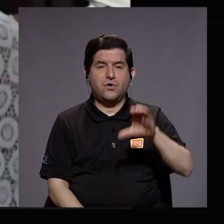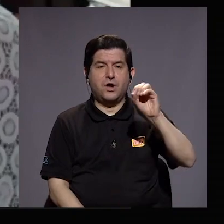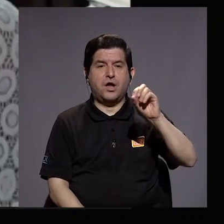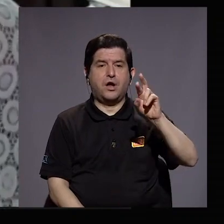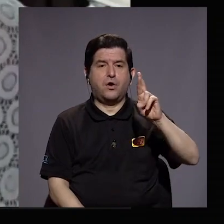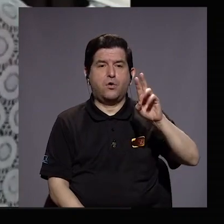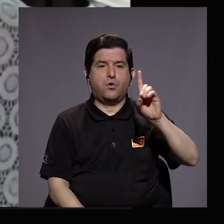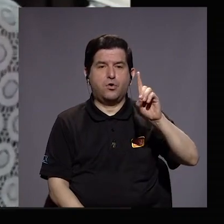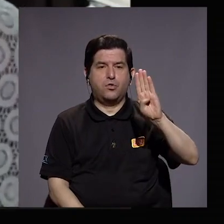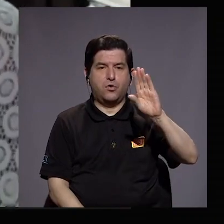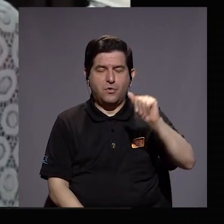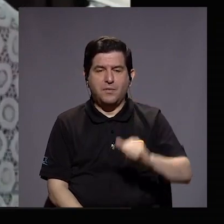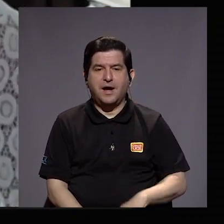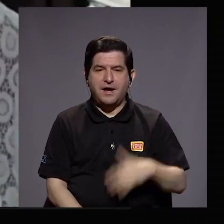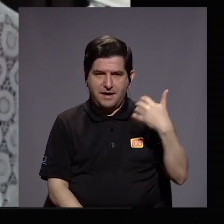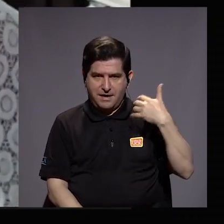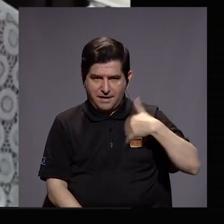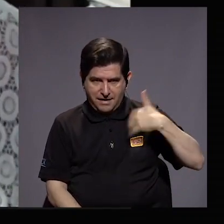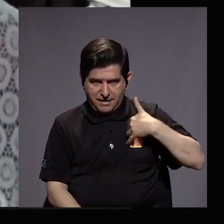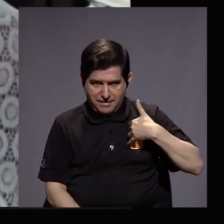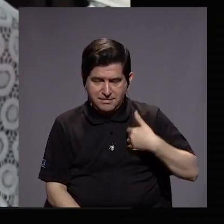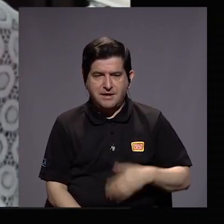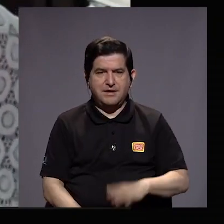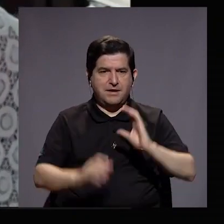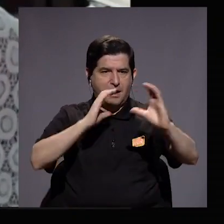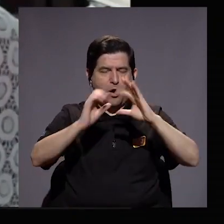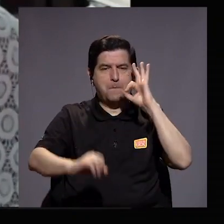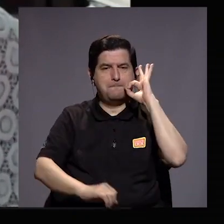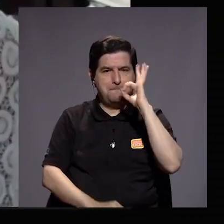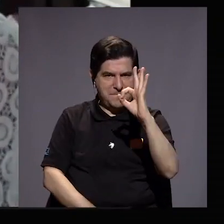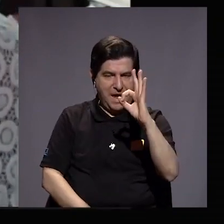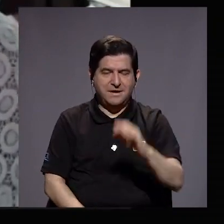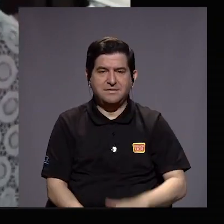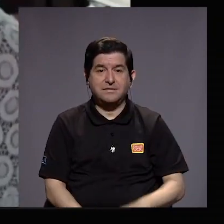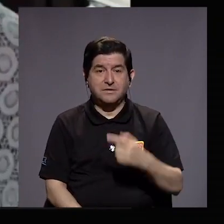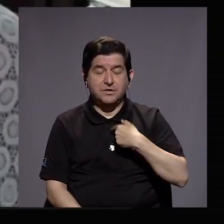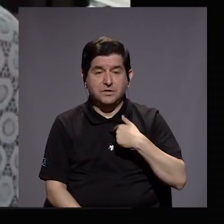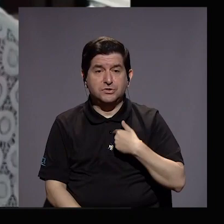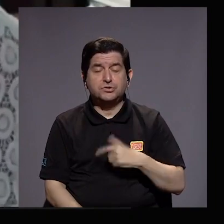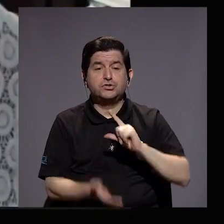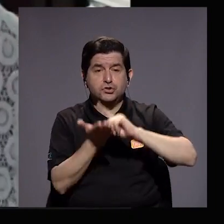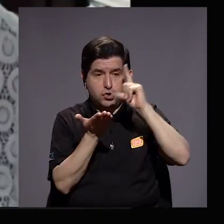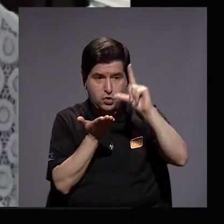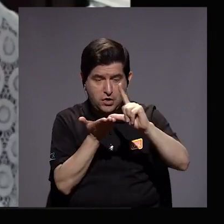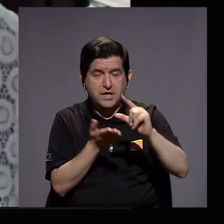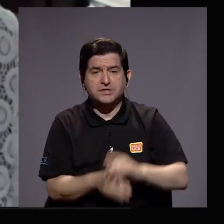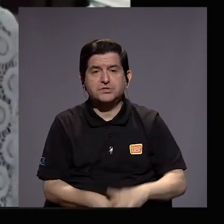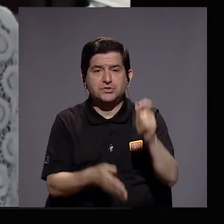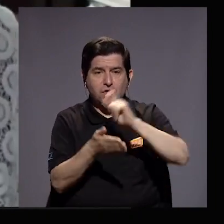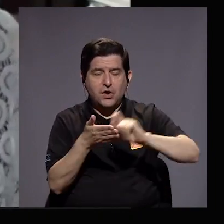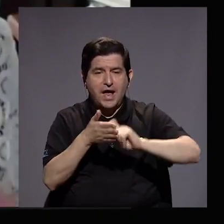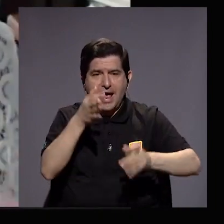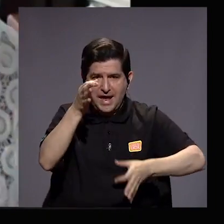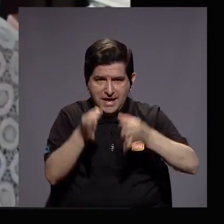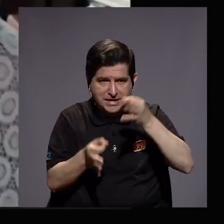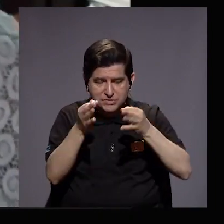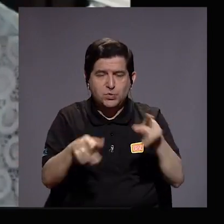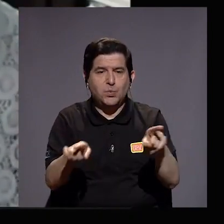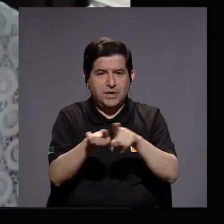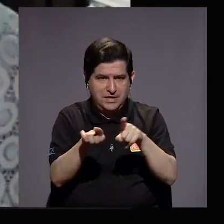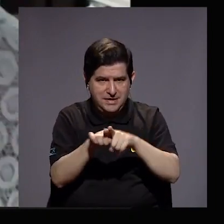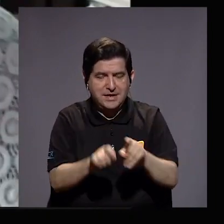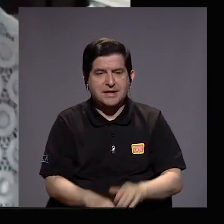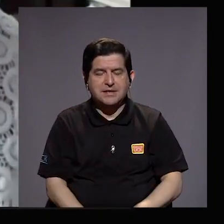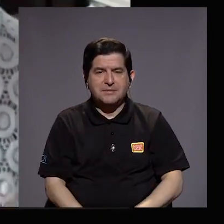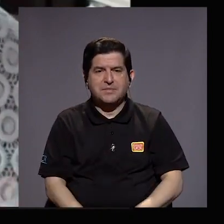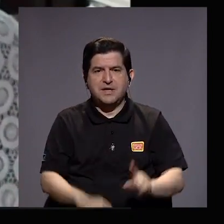Argentina, se transmitiera bien. Me tocó dar lecciones tanto en la escuela judicial como a